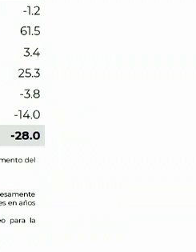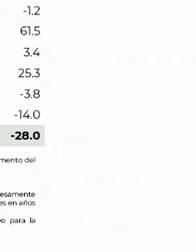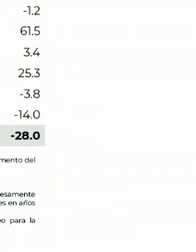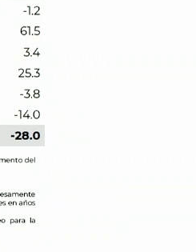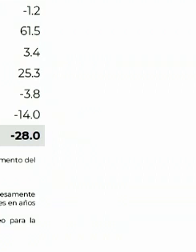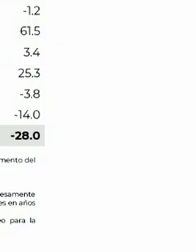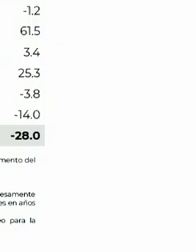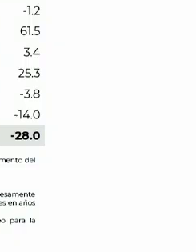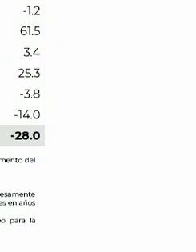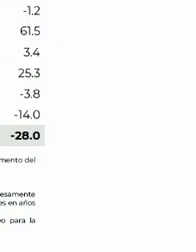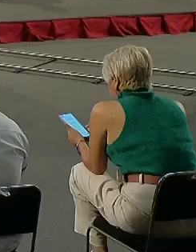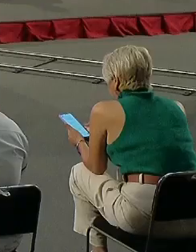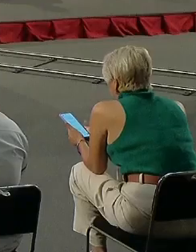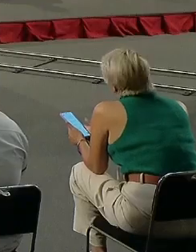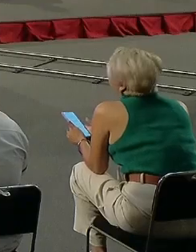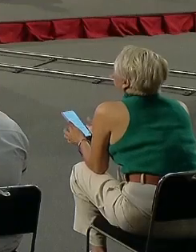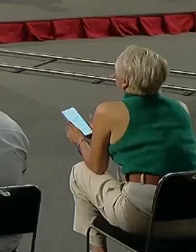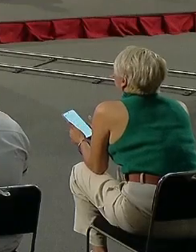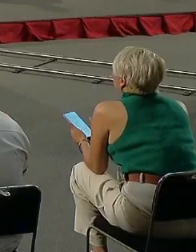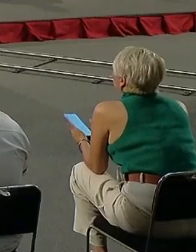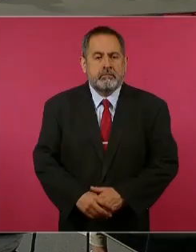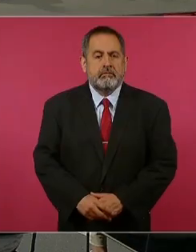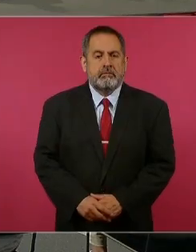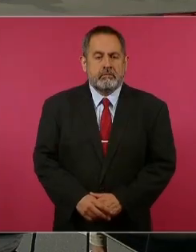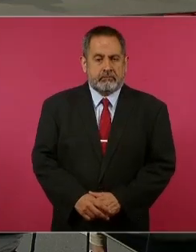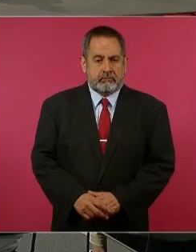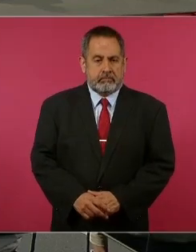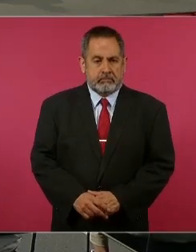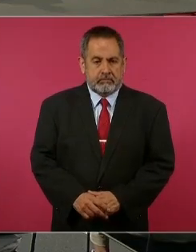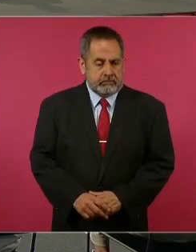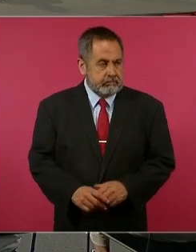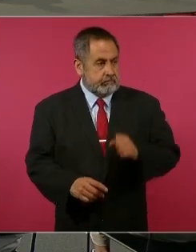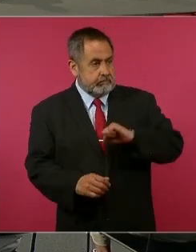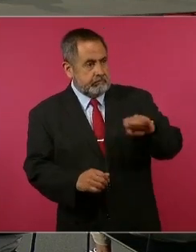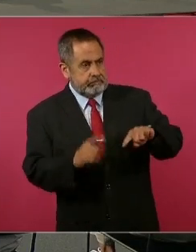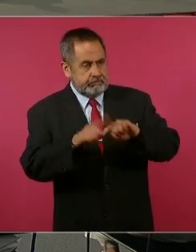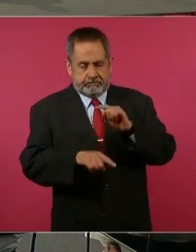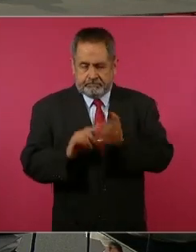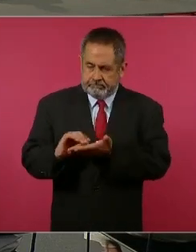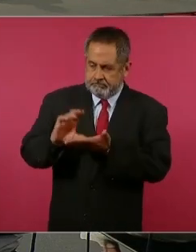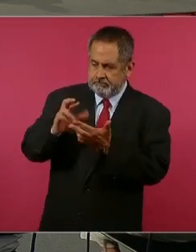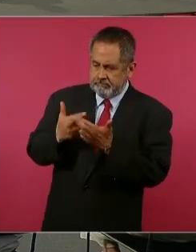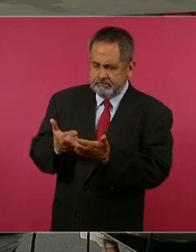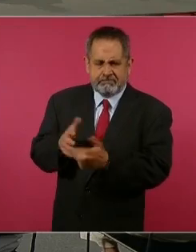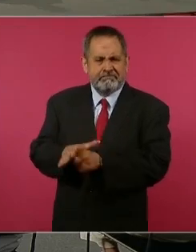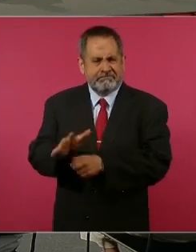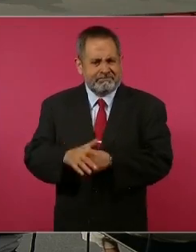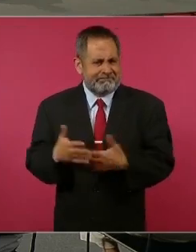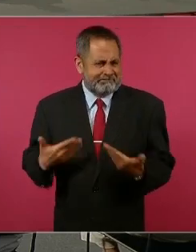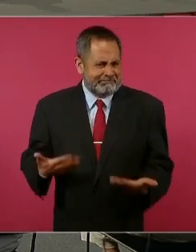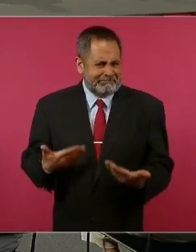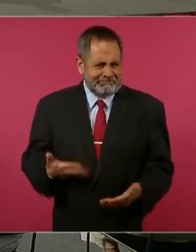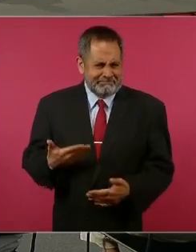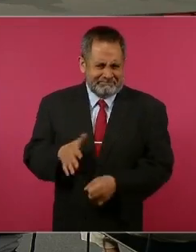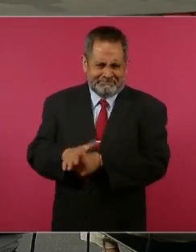En términos reales, es decir, descontando inflación. Entonces, estamos bien.